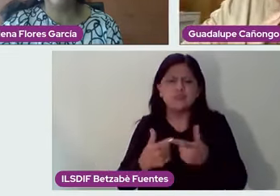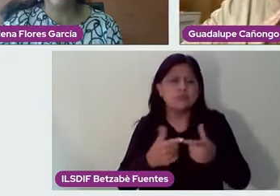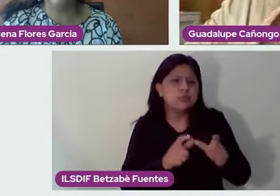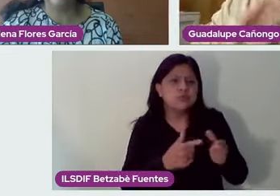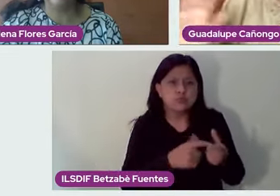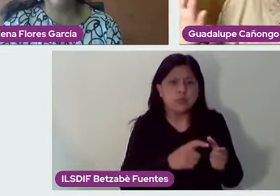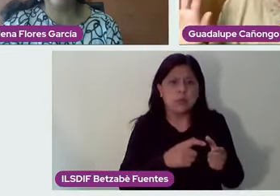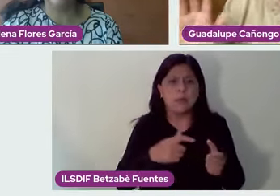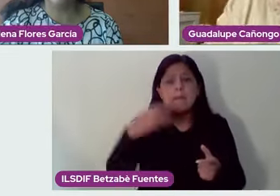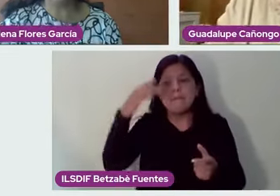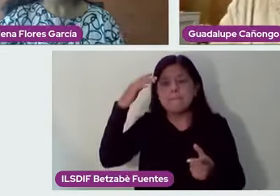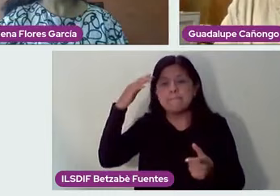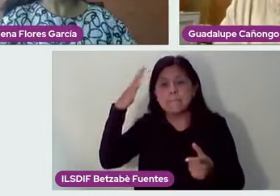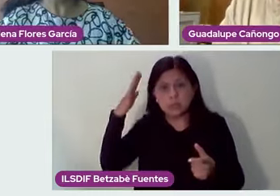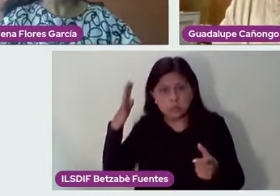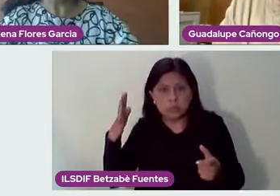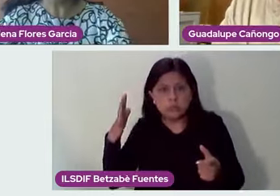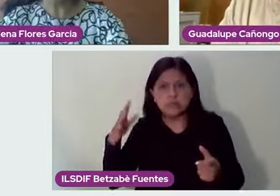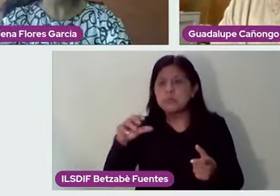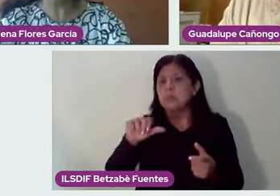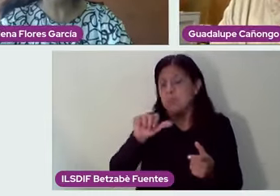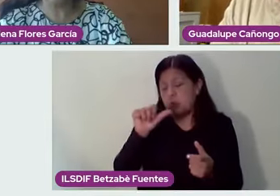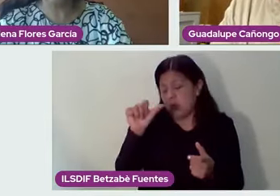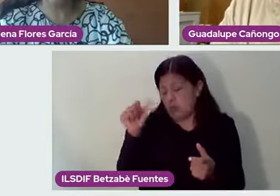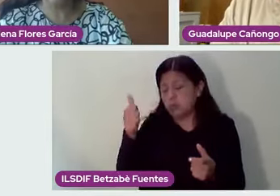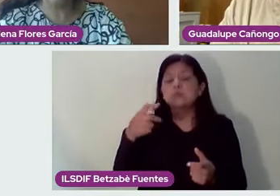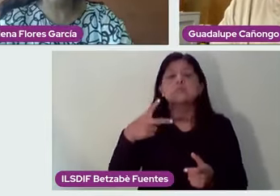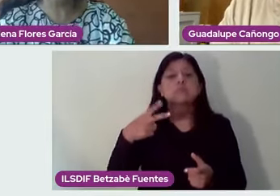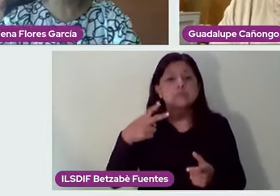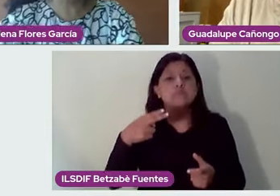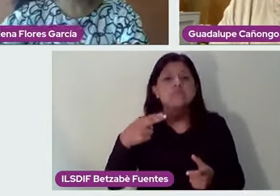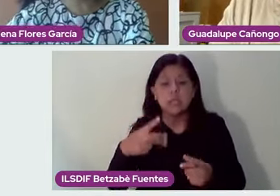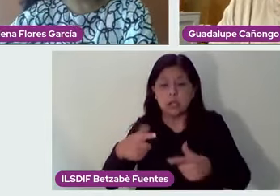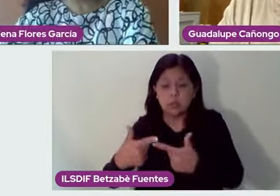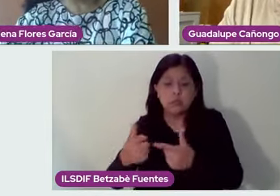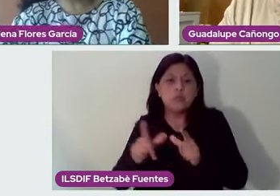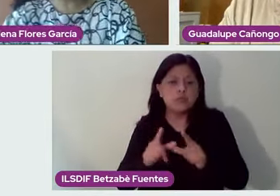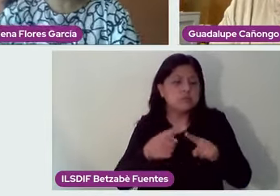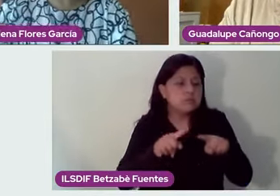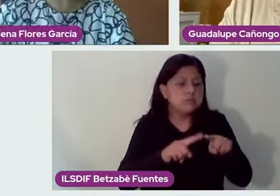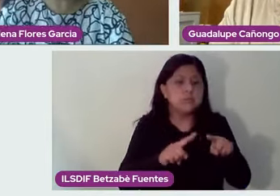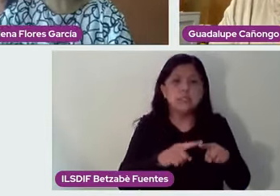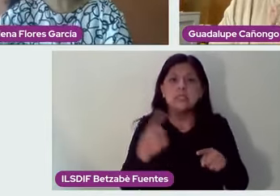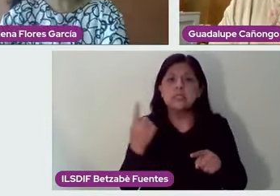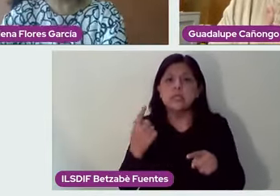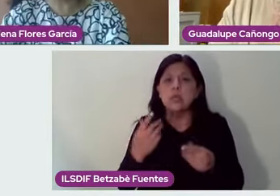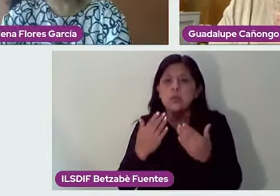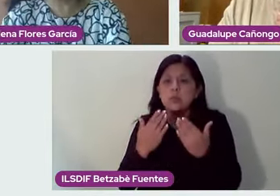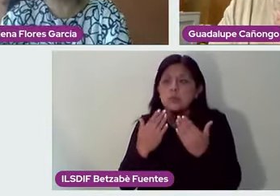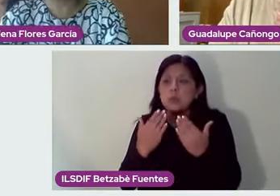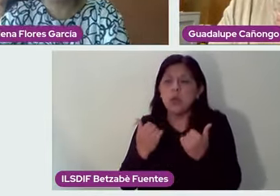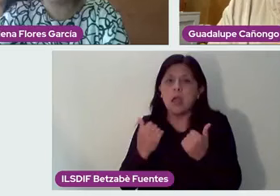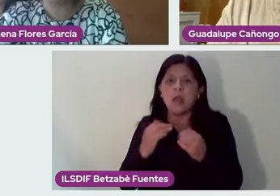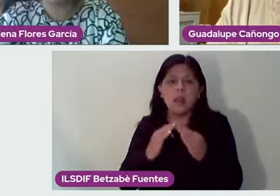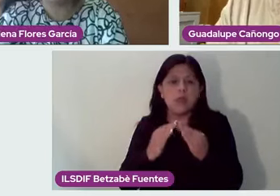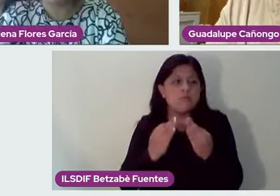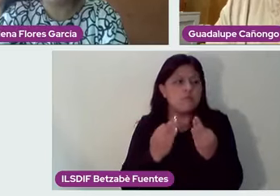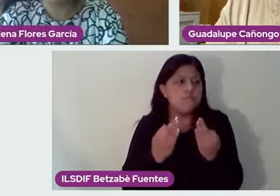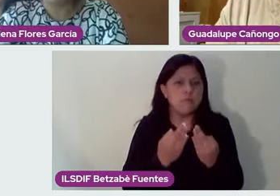mayores, pero en general a muchos grupos que pudieran estar en condición de vulnerabilidad al